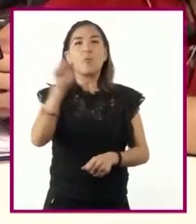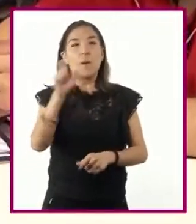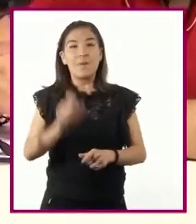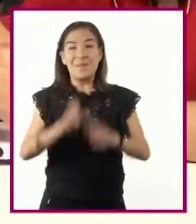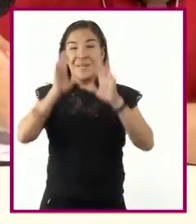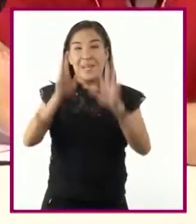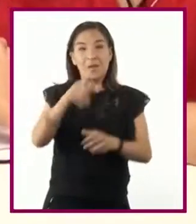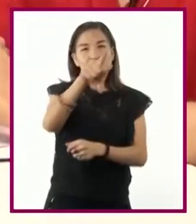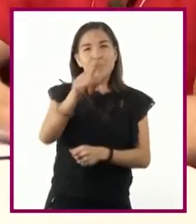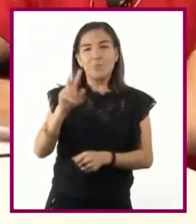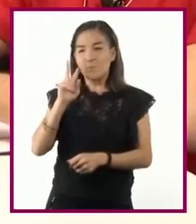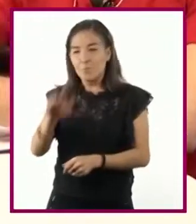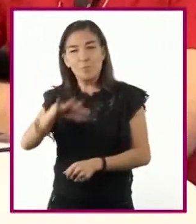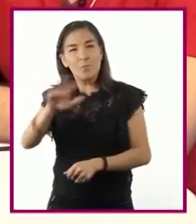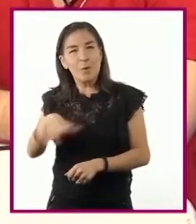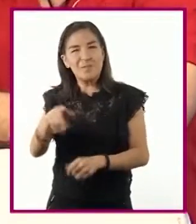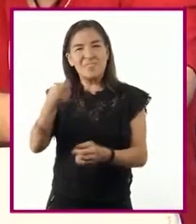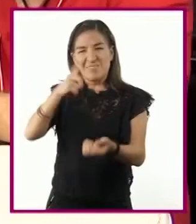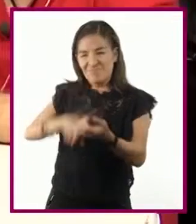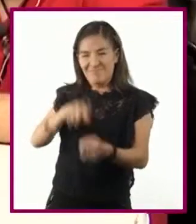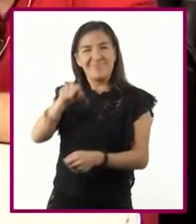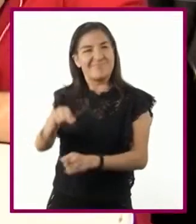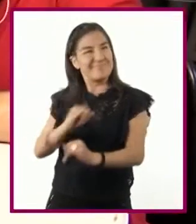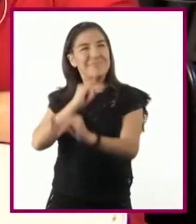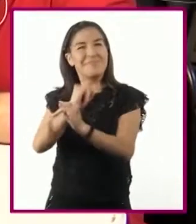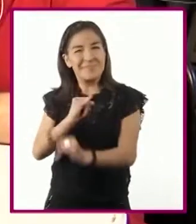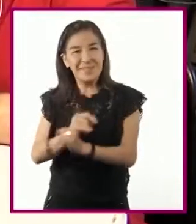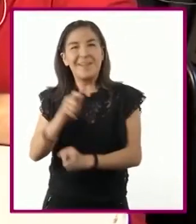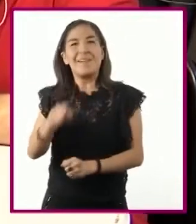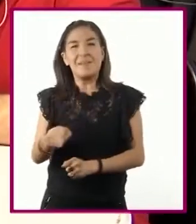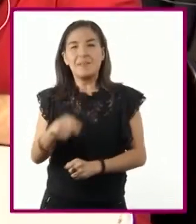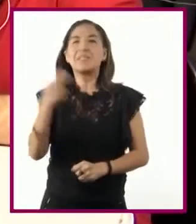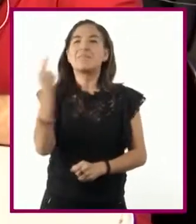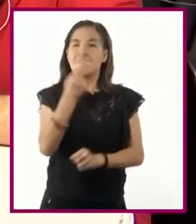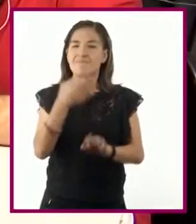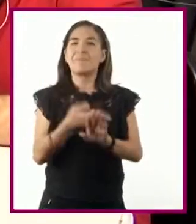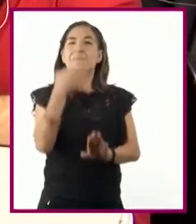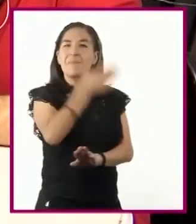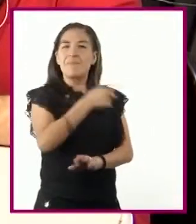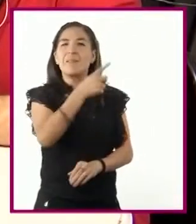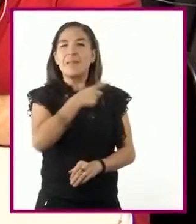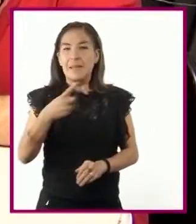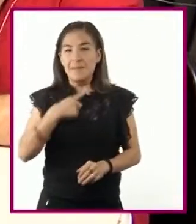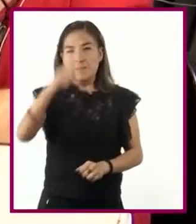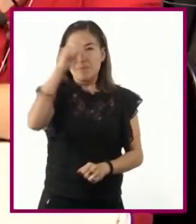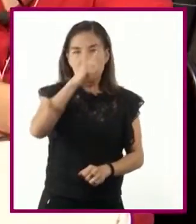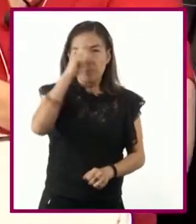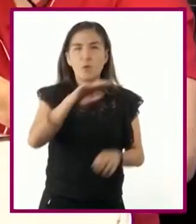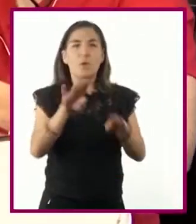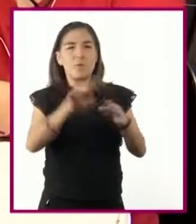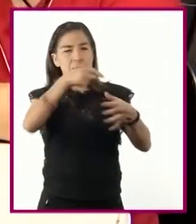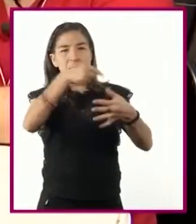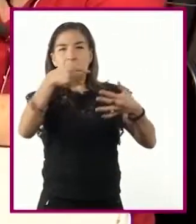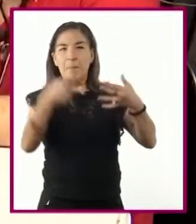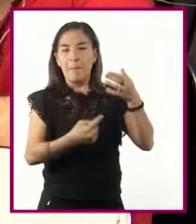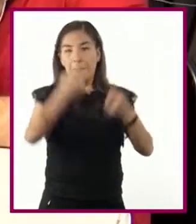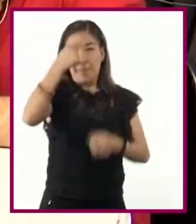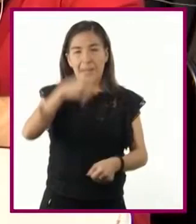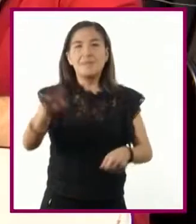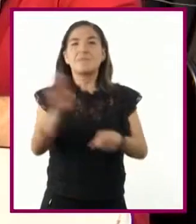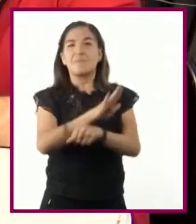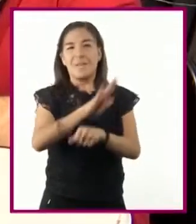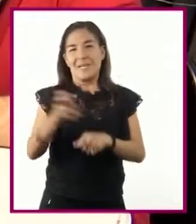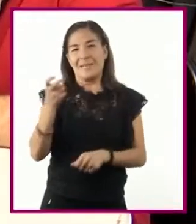lanzarnos a buscar en la inmensidad de la red, es necesario contar con orientación para obtener